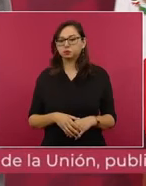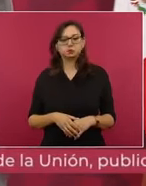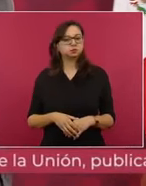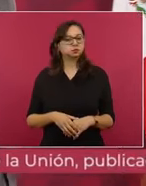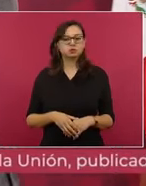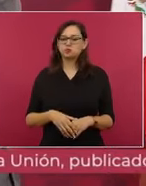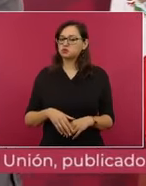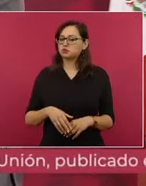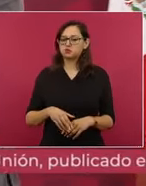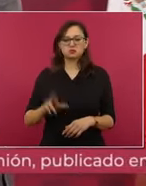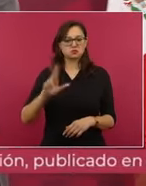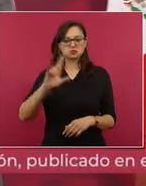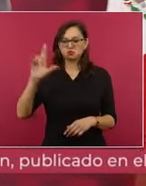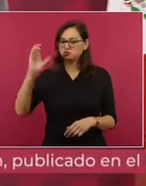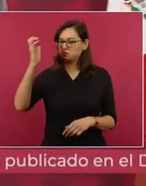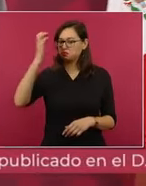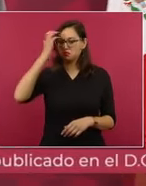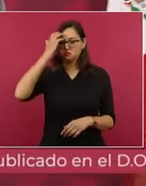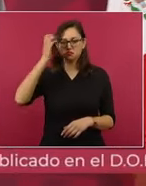al imperio,